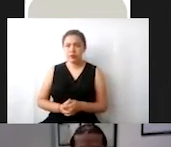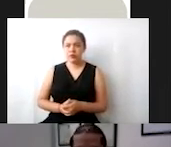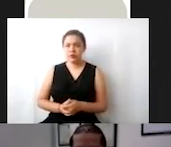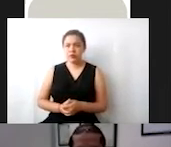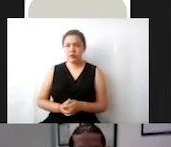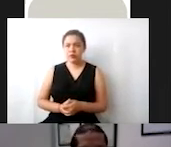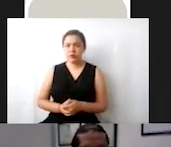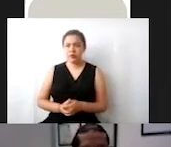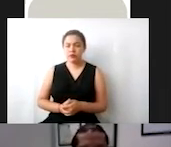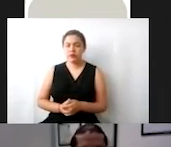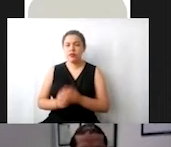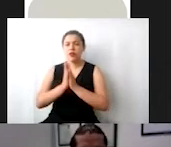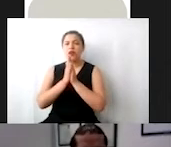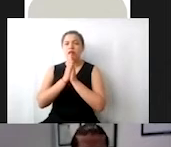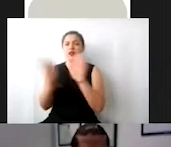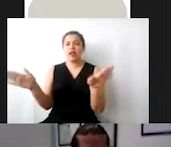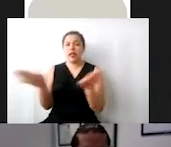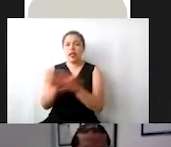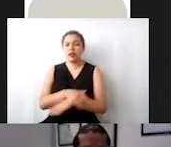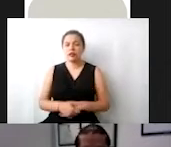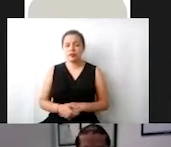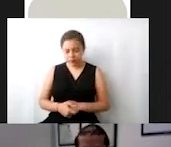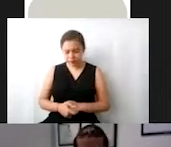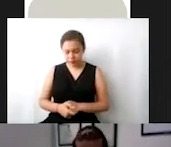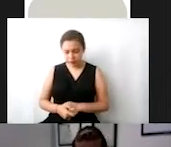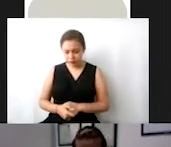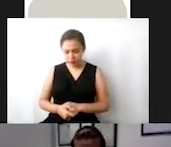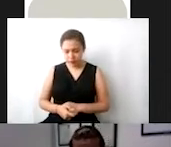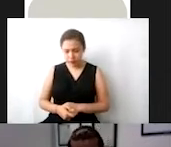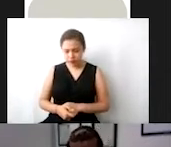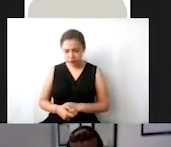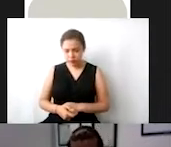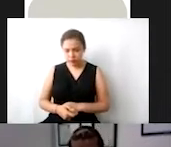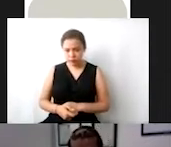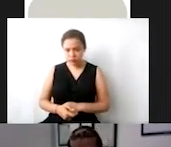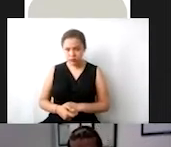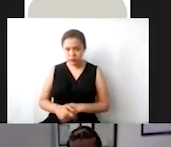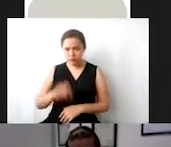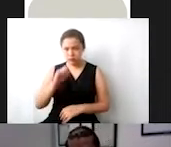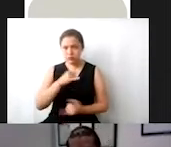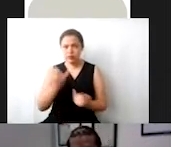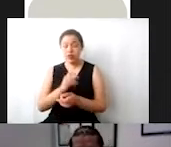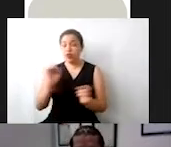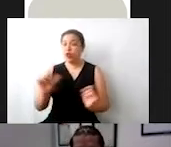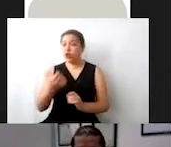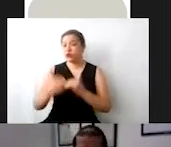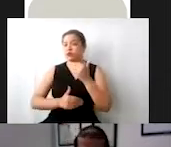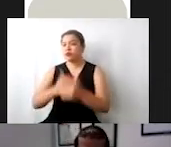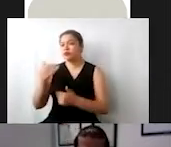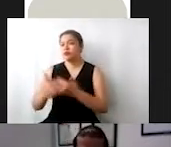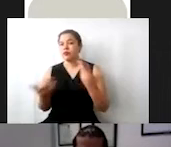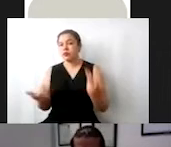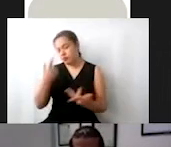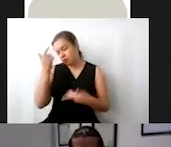Fer, le cambiamos, porfa. Gracias. Bueno, aquí hay otra consecuencia en los